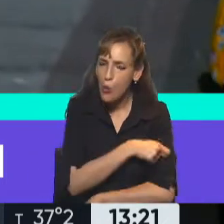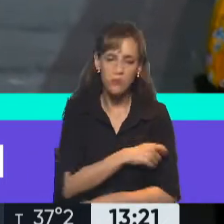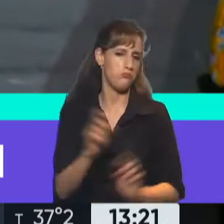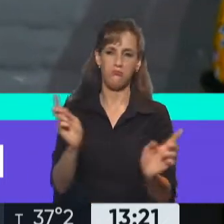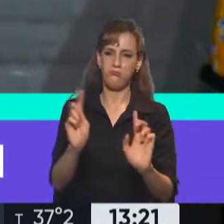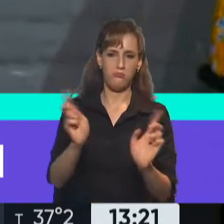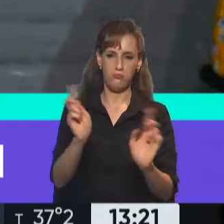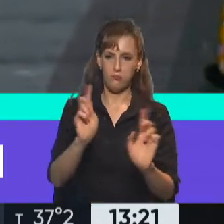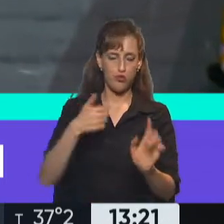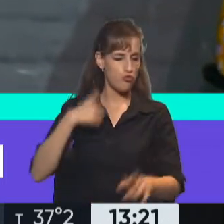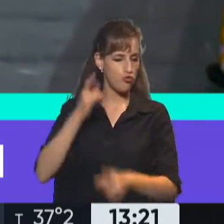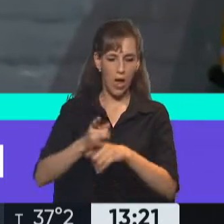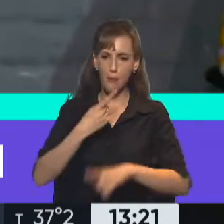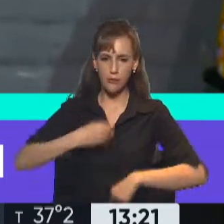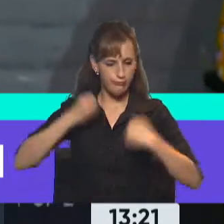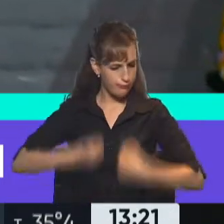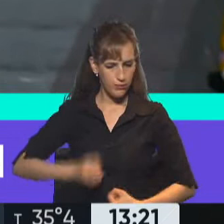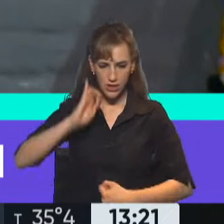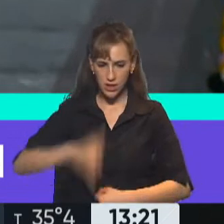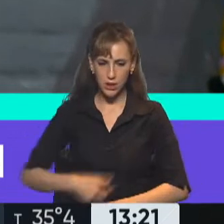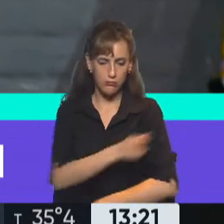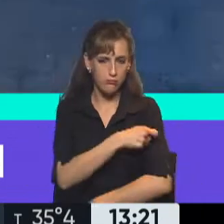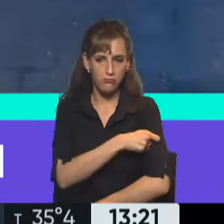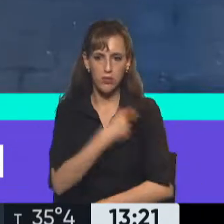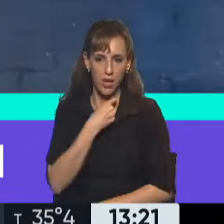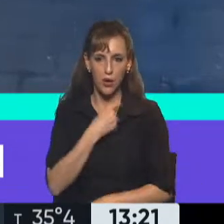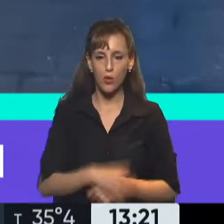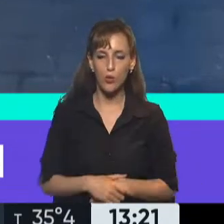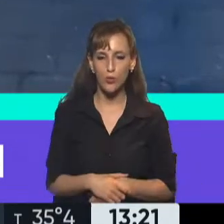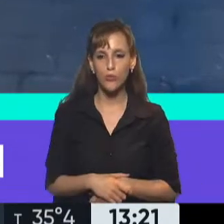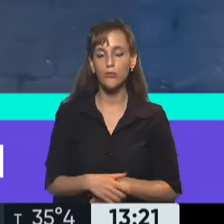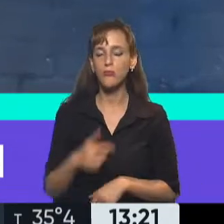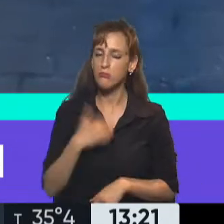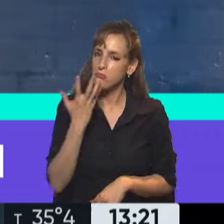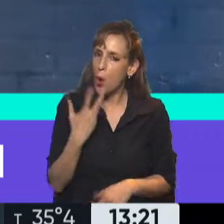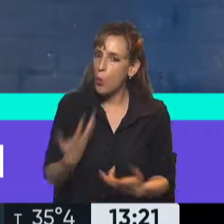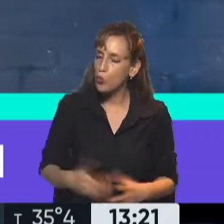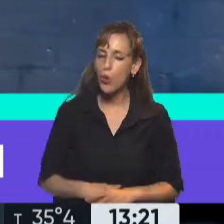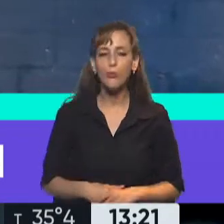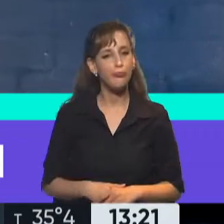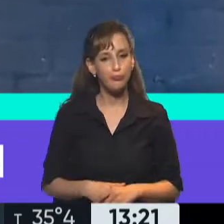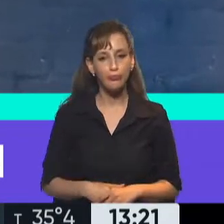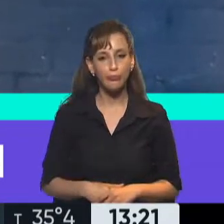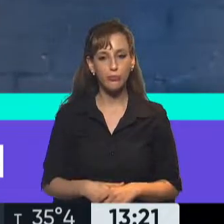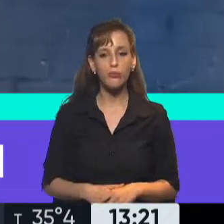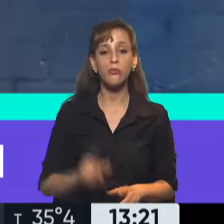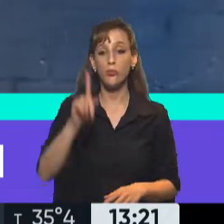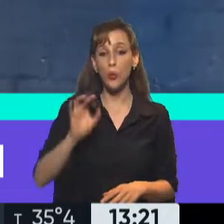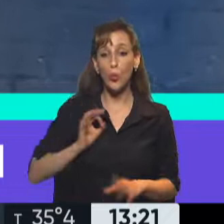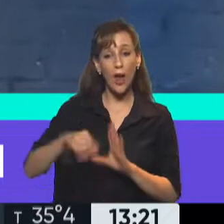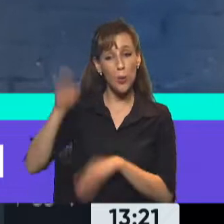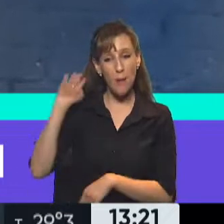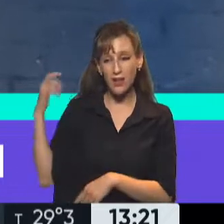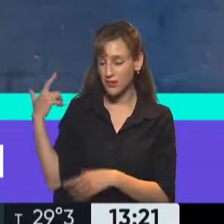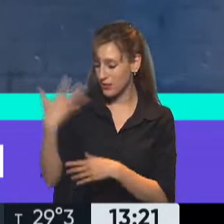al contrario, yo vine con entusiasmo de vacunarme, sí. Me gustó mucho, sí. A más de un año del inicio del plan